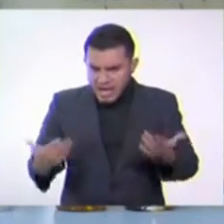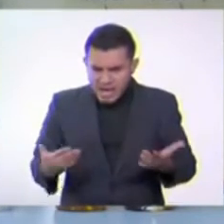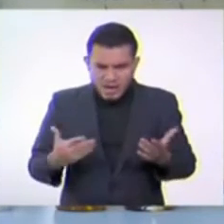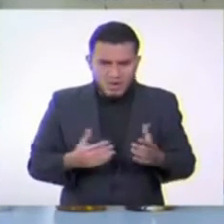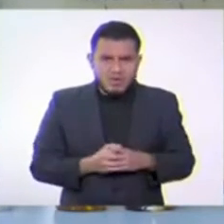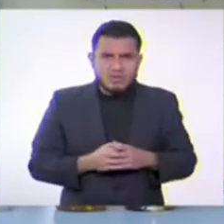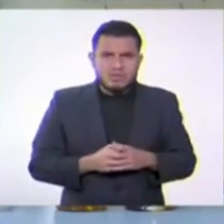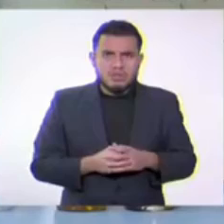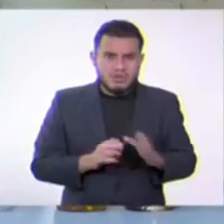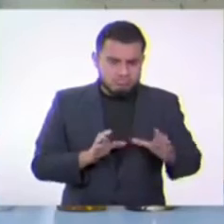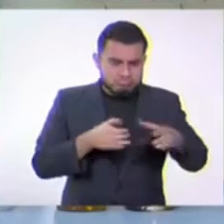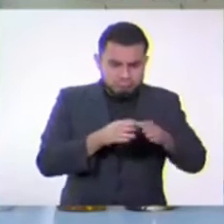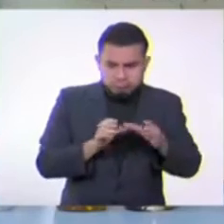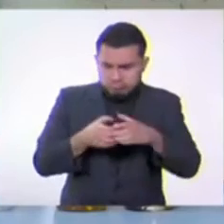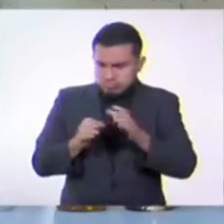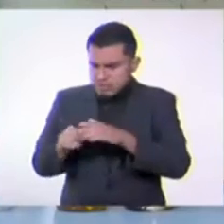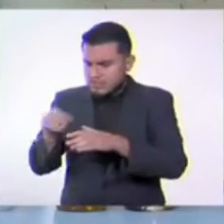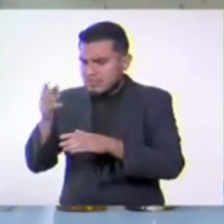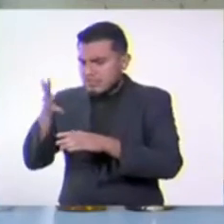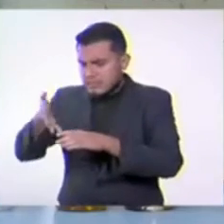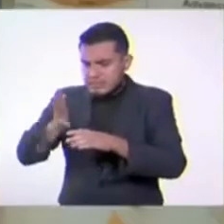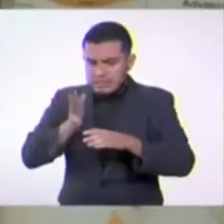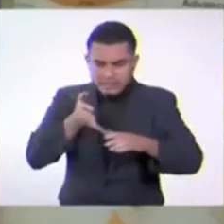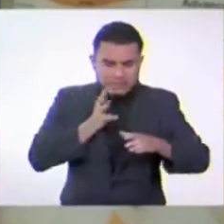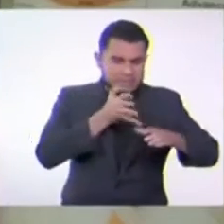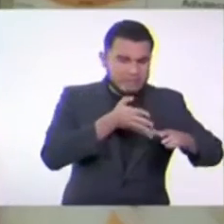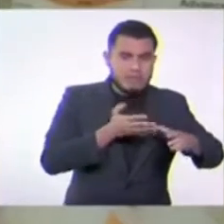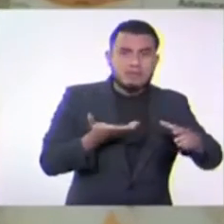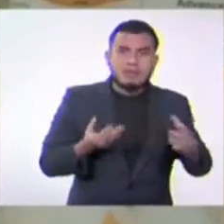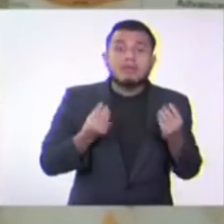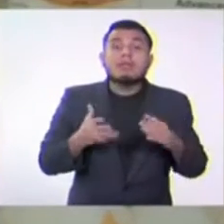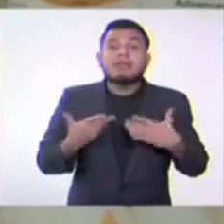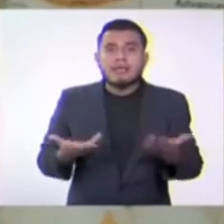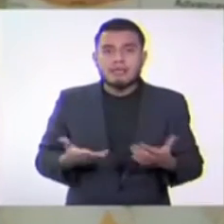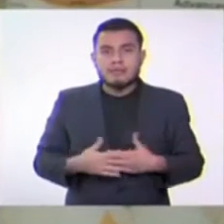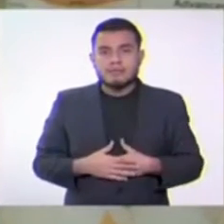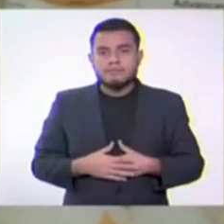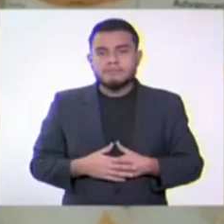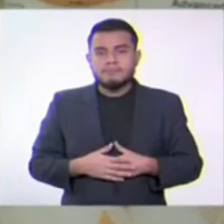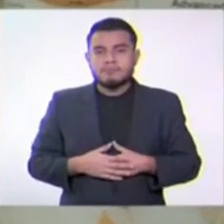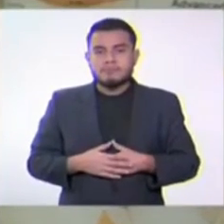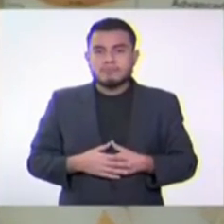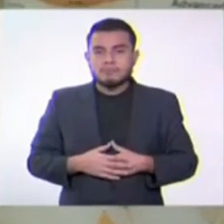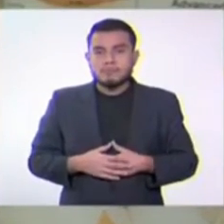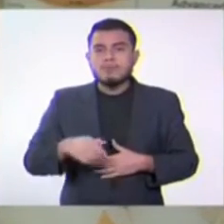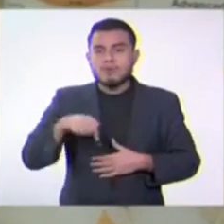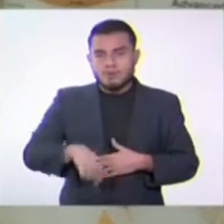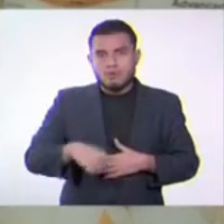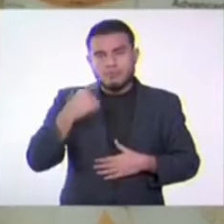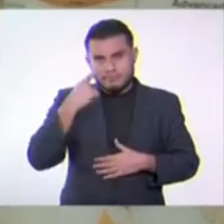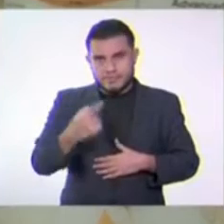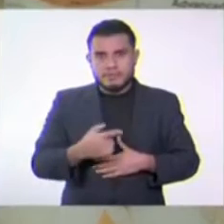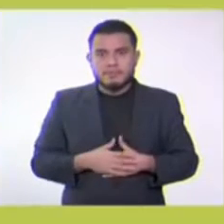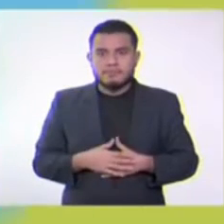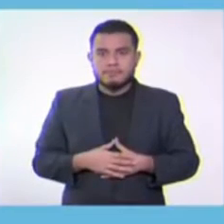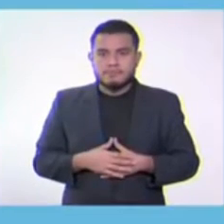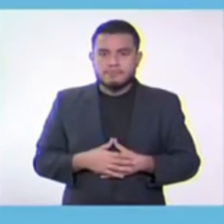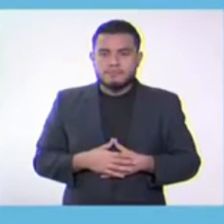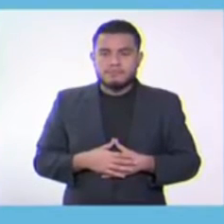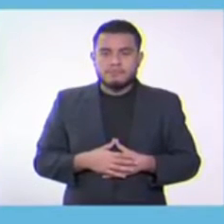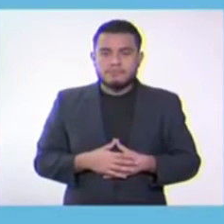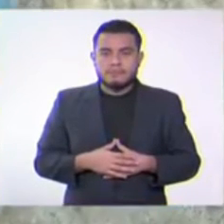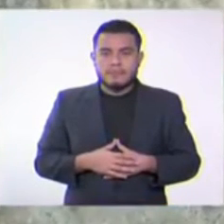organismos de cada uno de estos reinos? Pues eso es precisamente lo que veremos ahora.